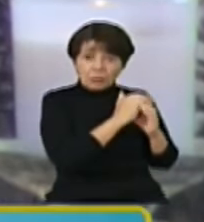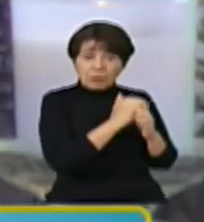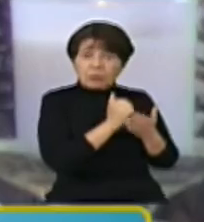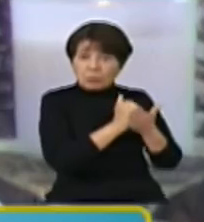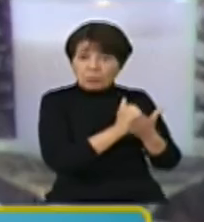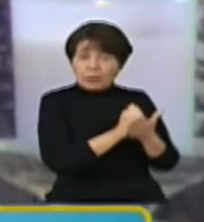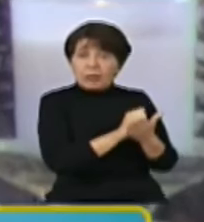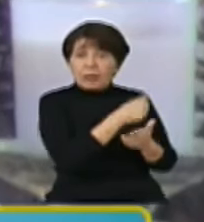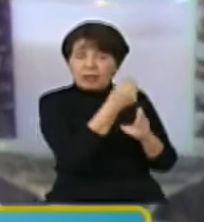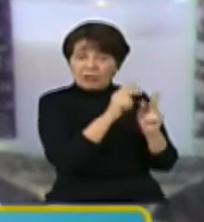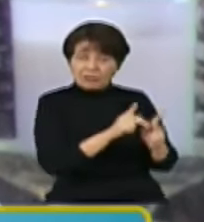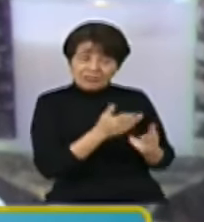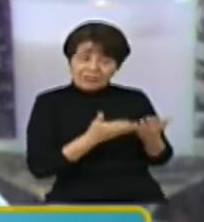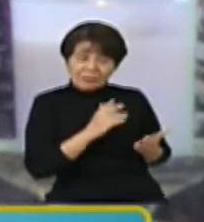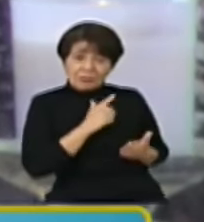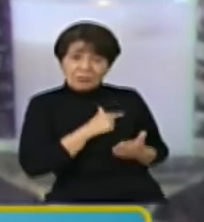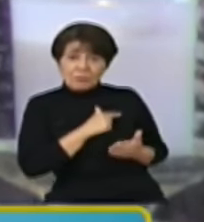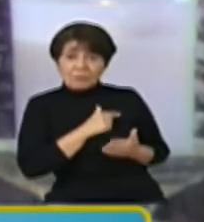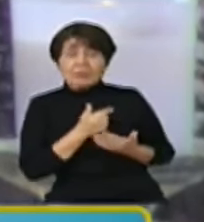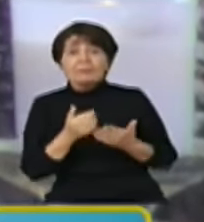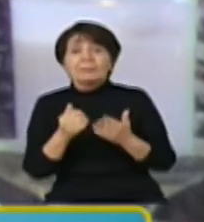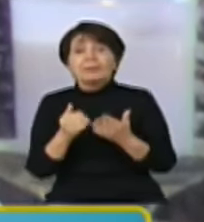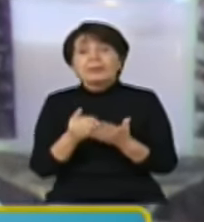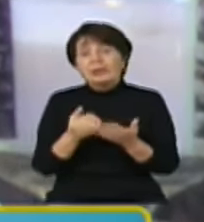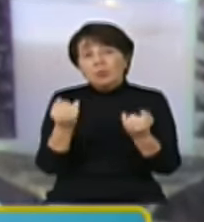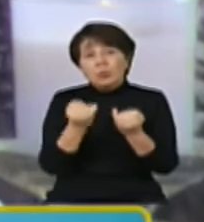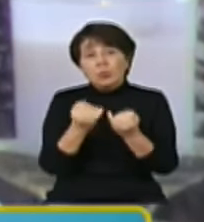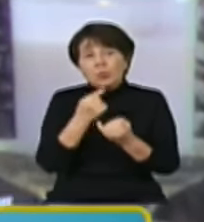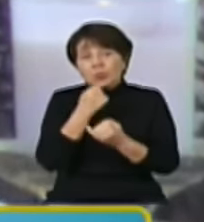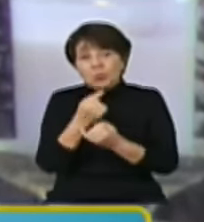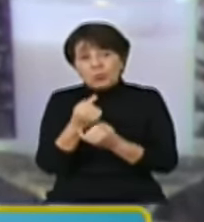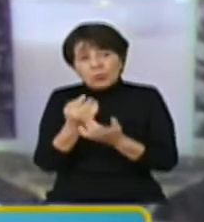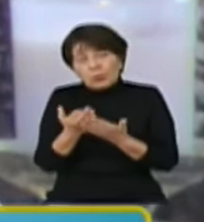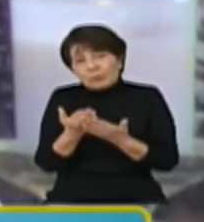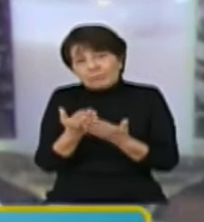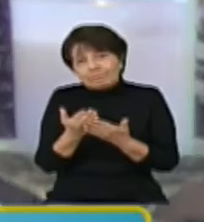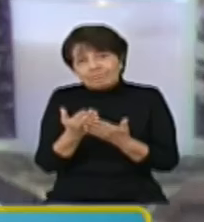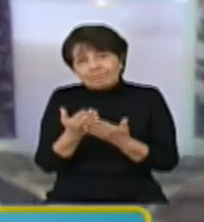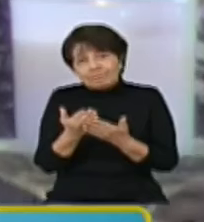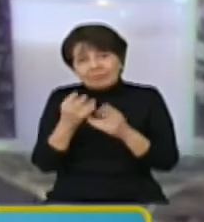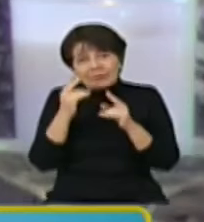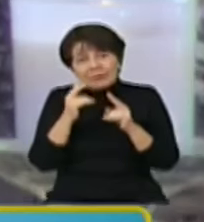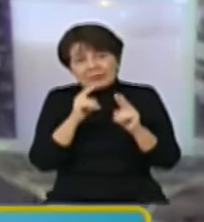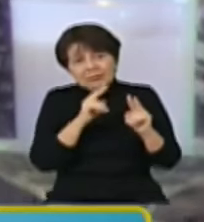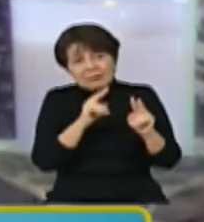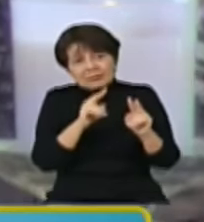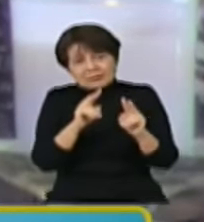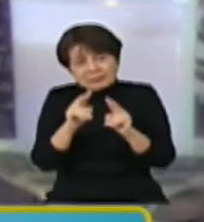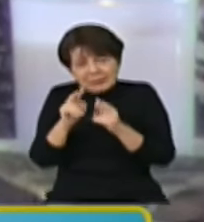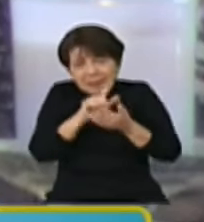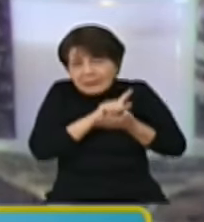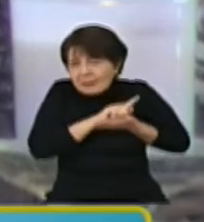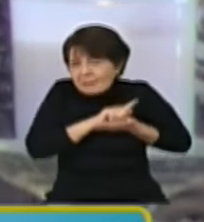guste. Significa también, ¿por qué no decirlo?, tener una mirada de pudor, de